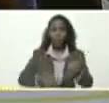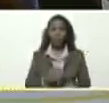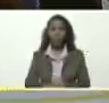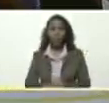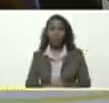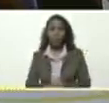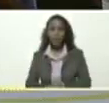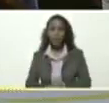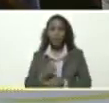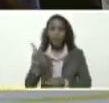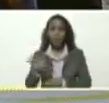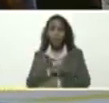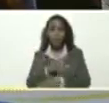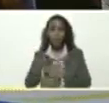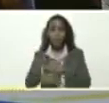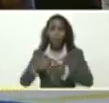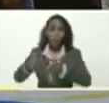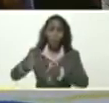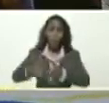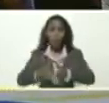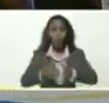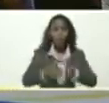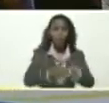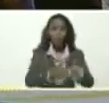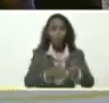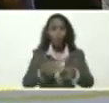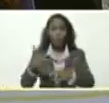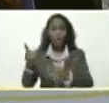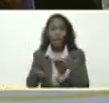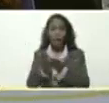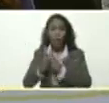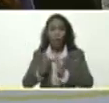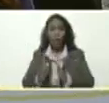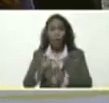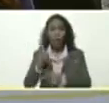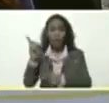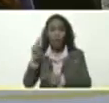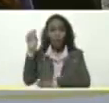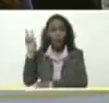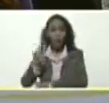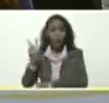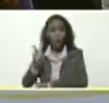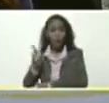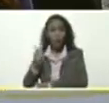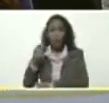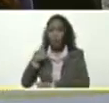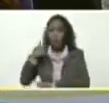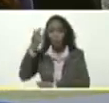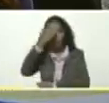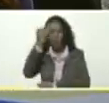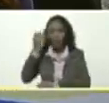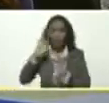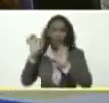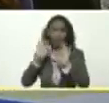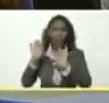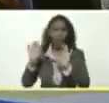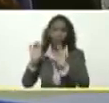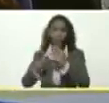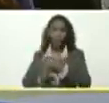Madera, por los pasillos del José Ábalos, allí en el Valle, inolvidable.